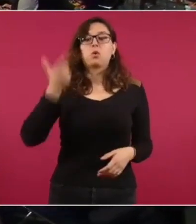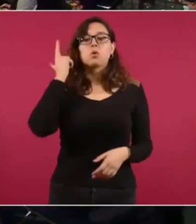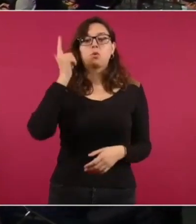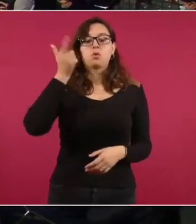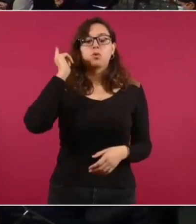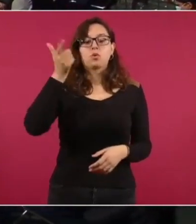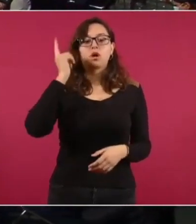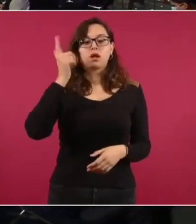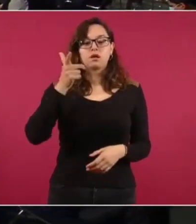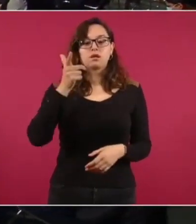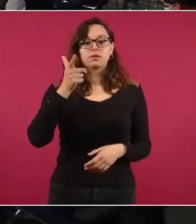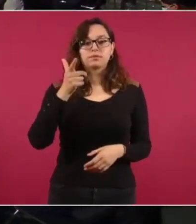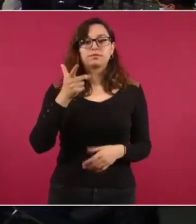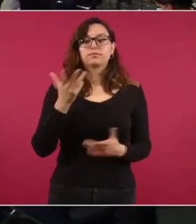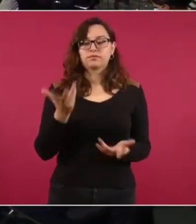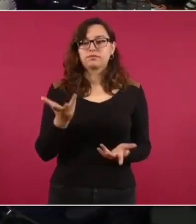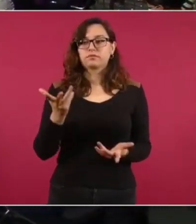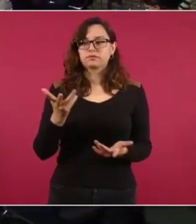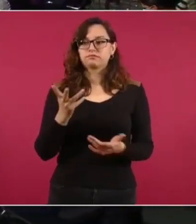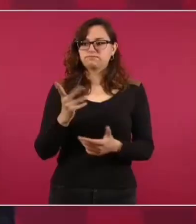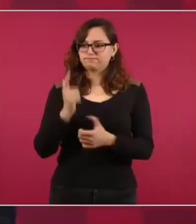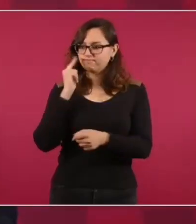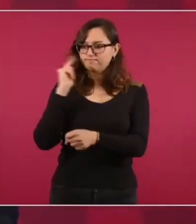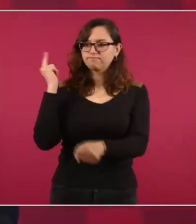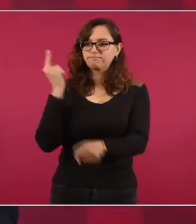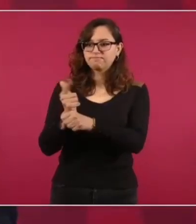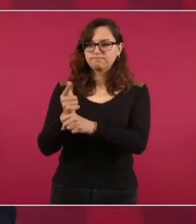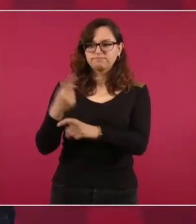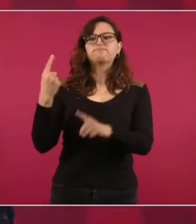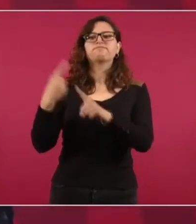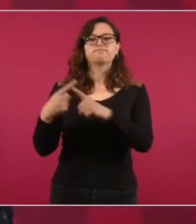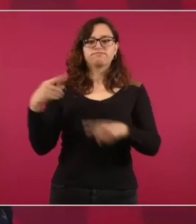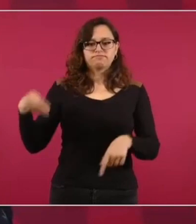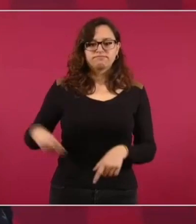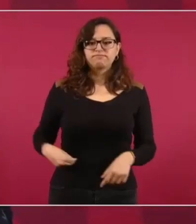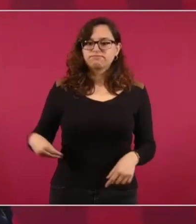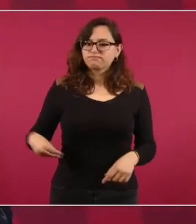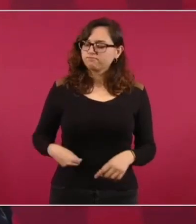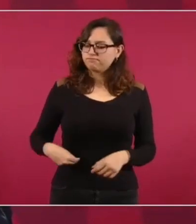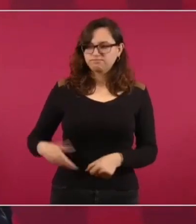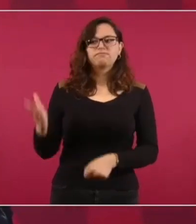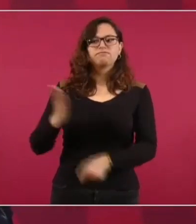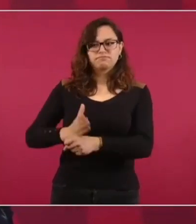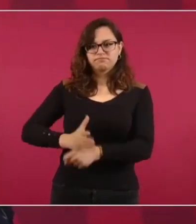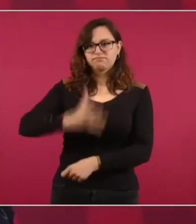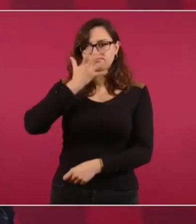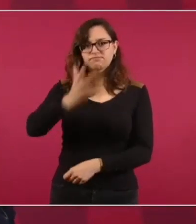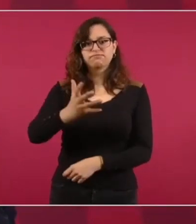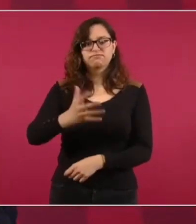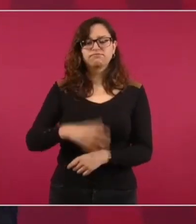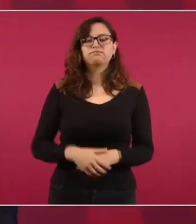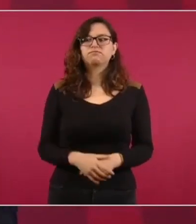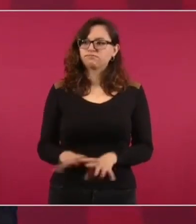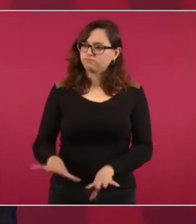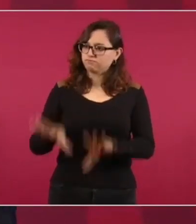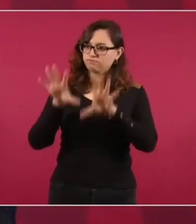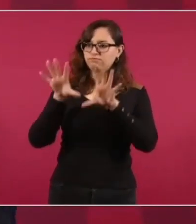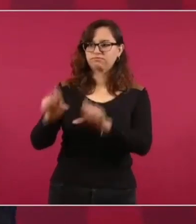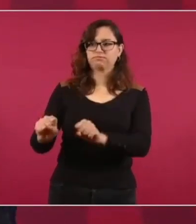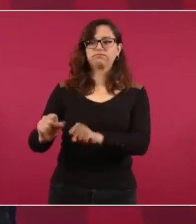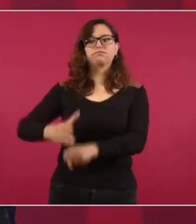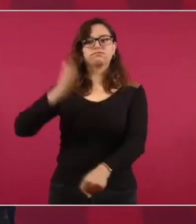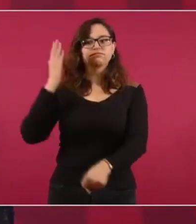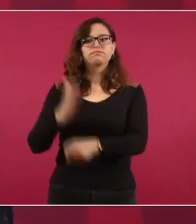que se castigue a los responsables, que se detenga y se castigue a